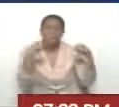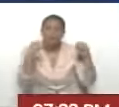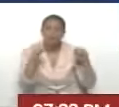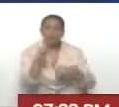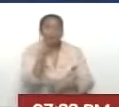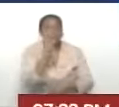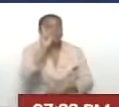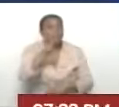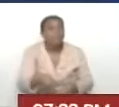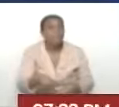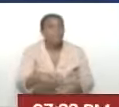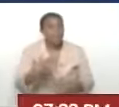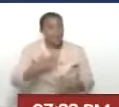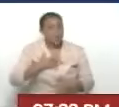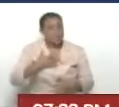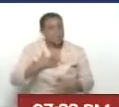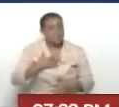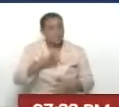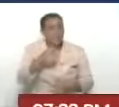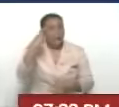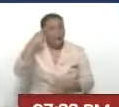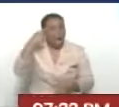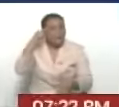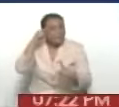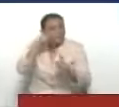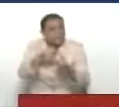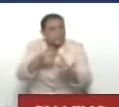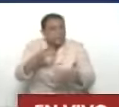sino lo que le llegó al alma de nuestro pueblo.